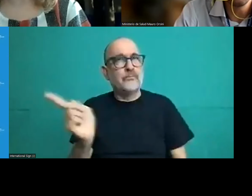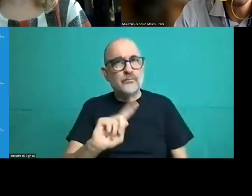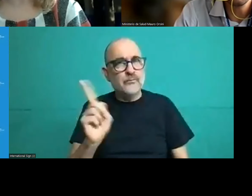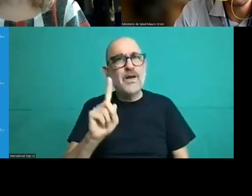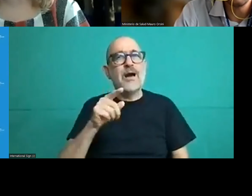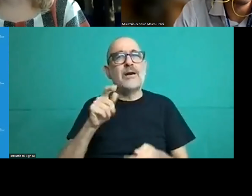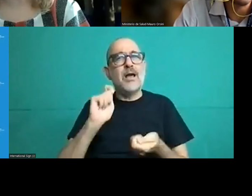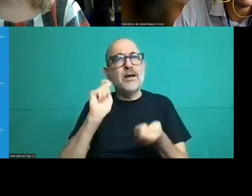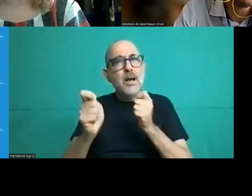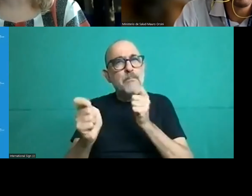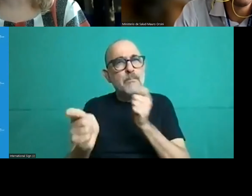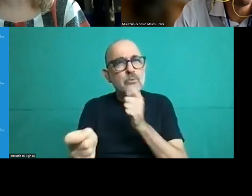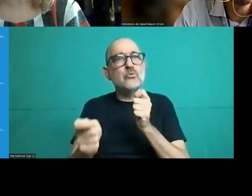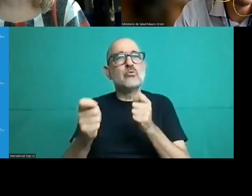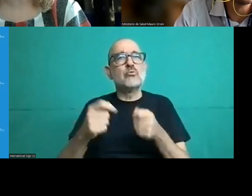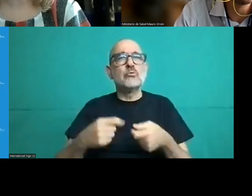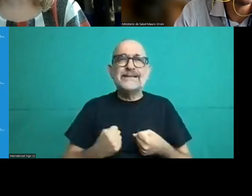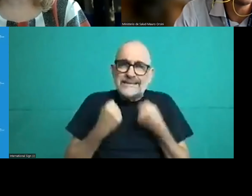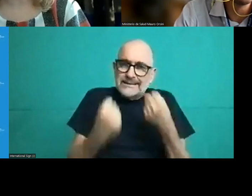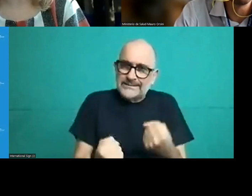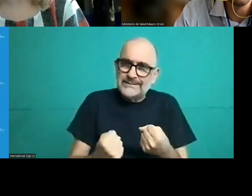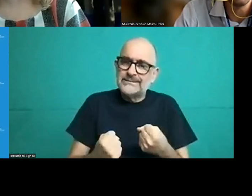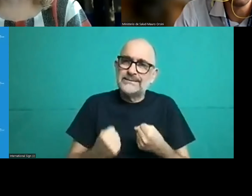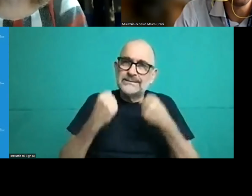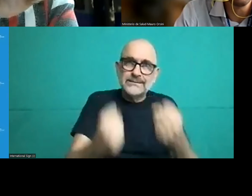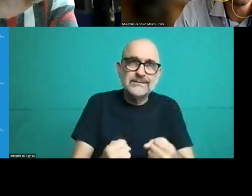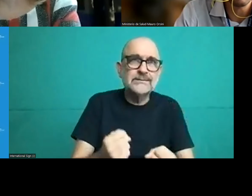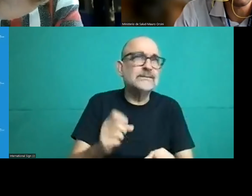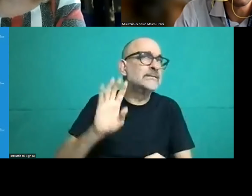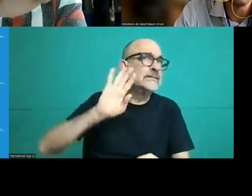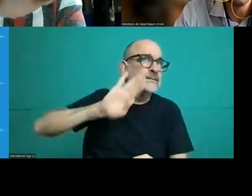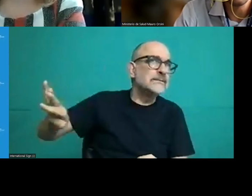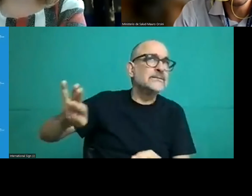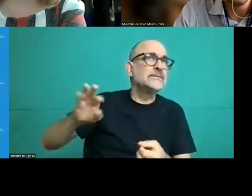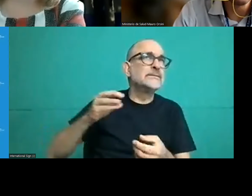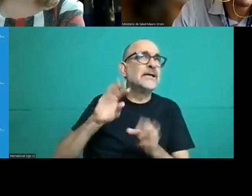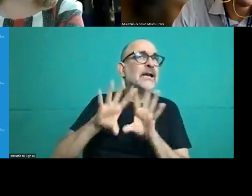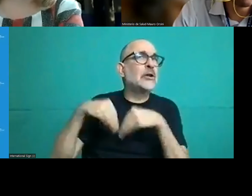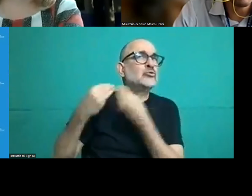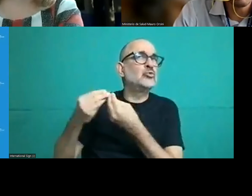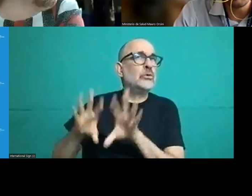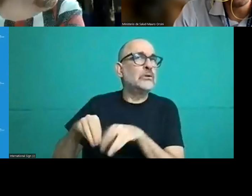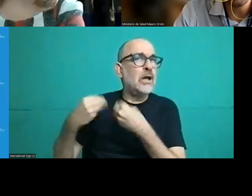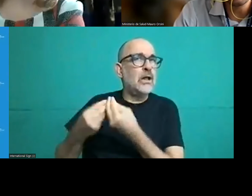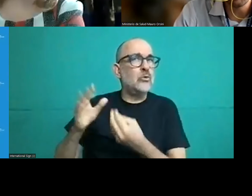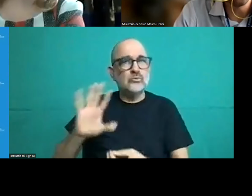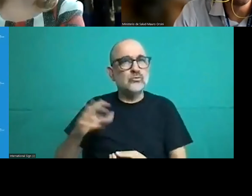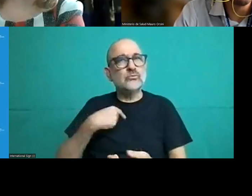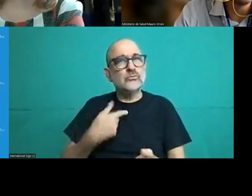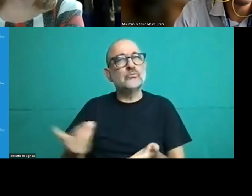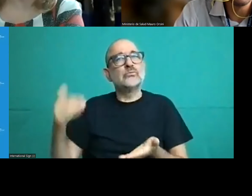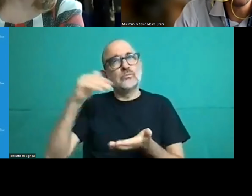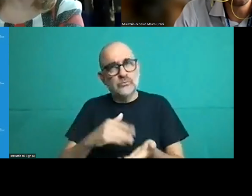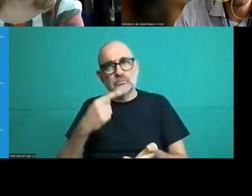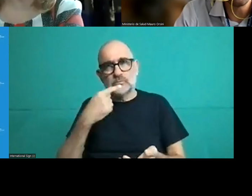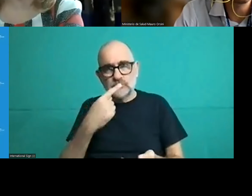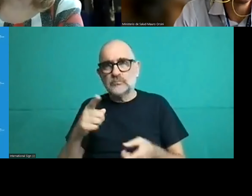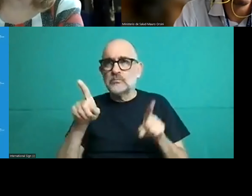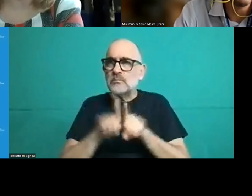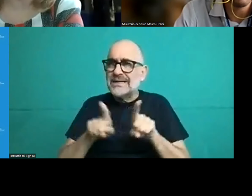resultados y seguir repitiendo las mismas acciones. Eso también es muy importante. Y esperamos ahora en la próxima cumbre